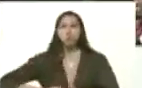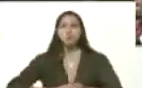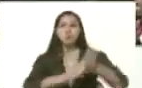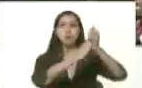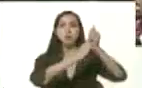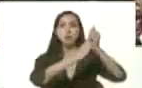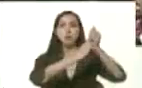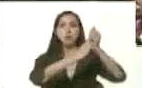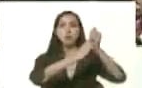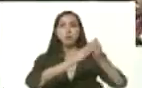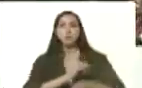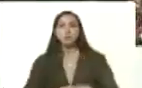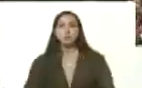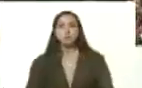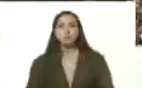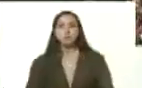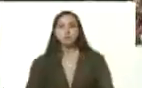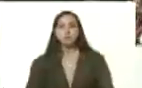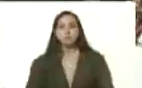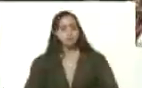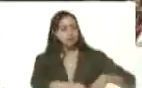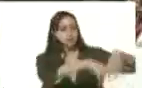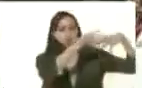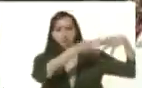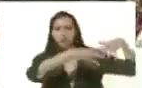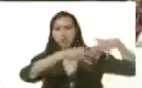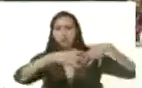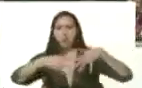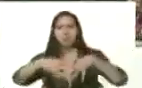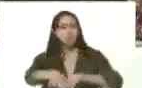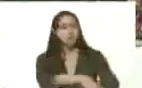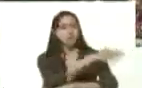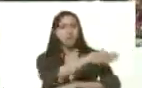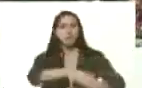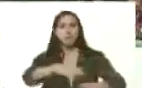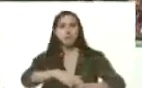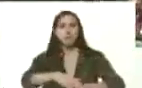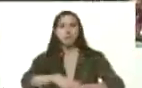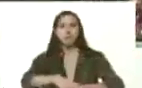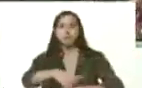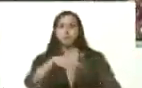heroico. Salimos a marchar en protesta y no vemos ni una